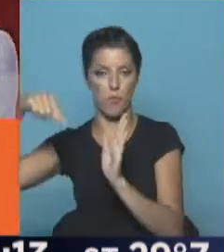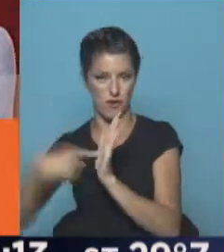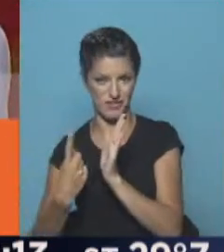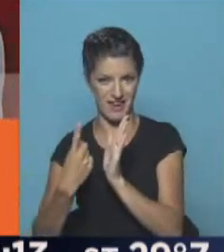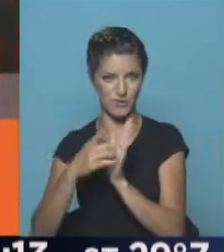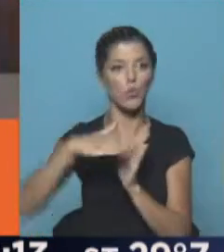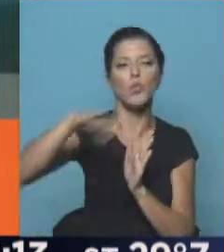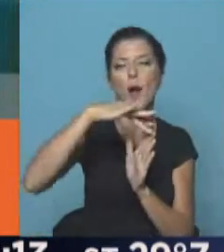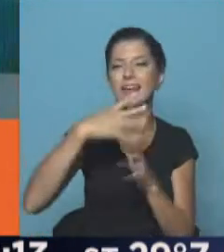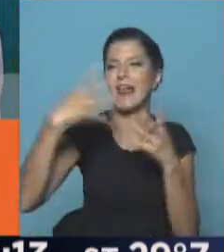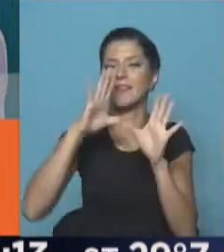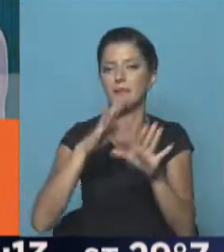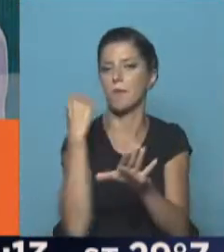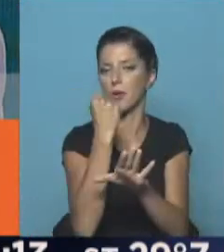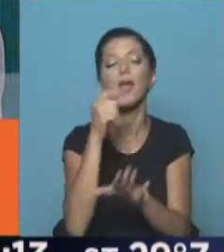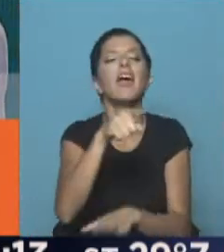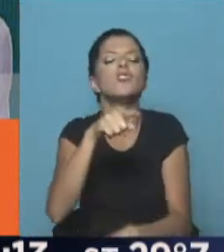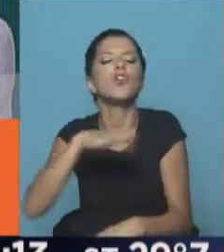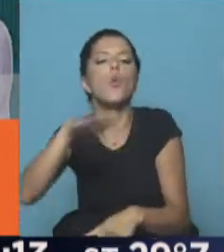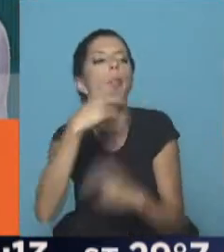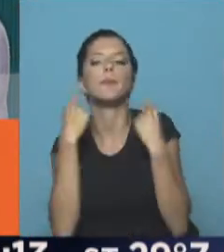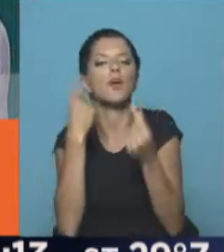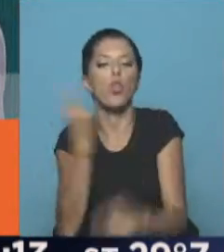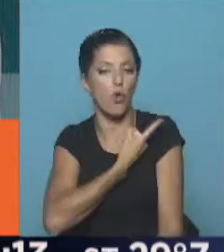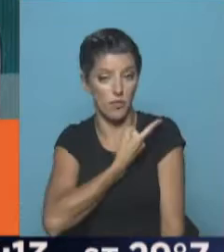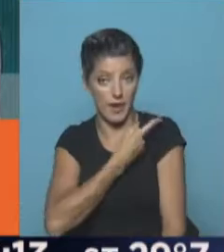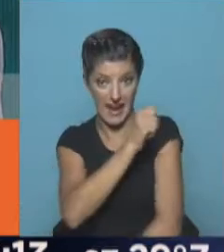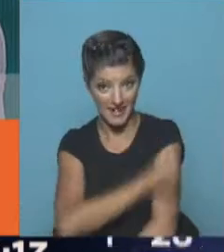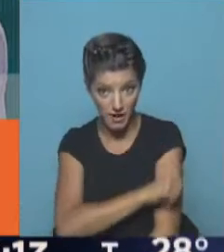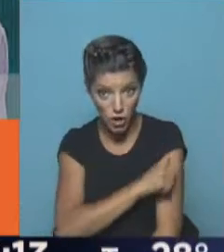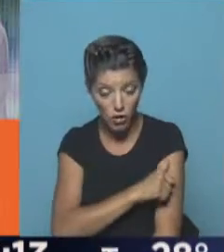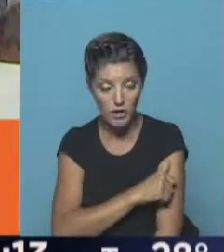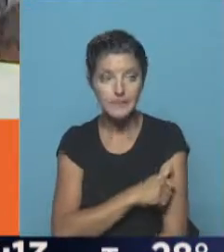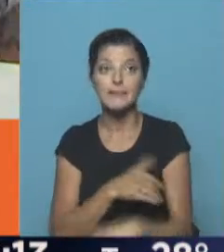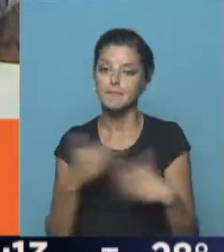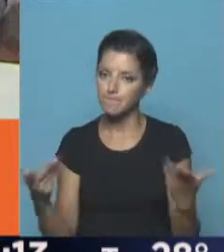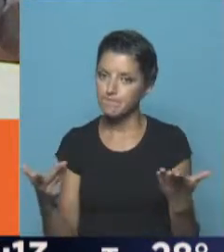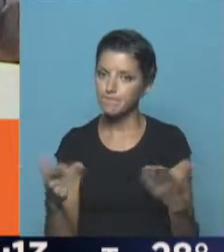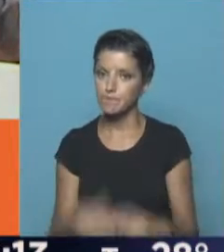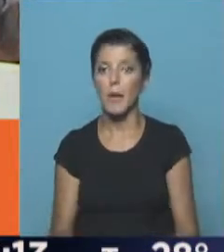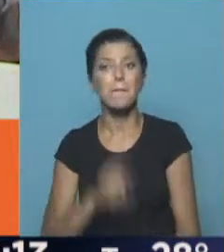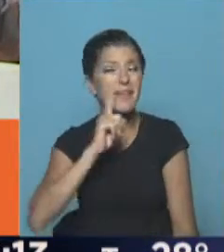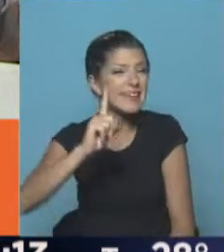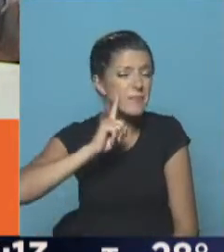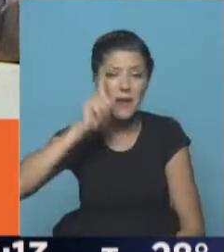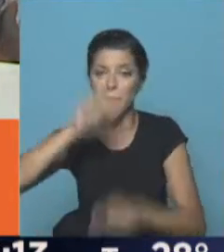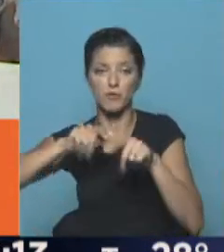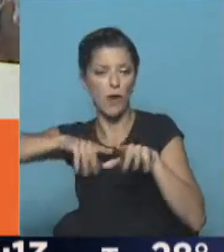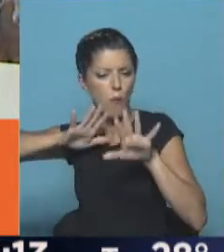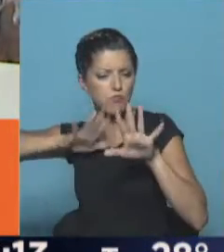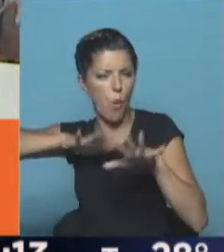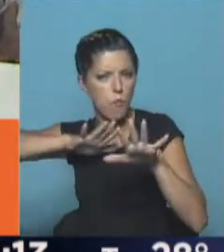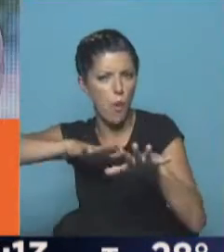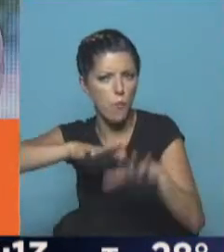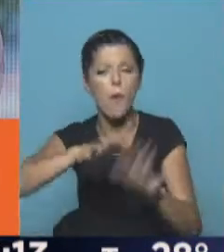es decir donde se haría esto en río de janeiro bueno hubo movilizaciones de miles y miles de personas en río pero